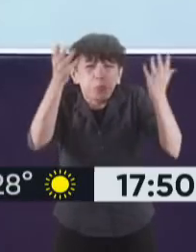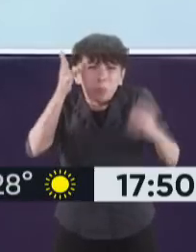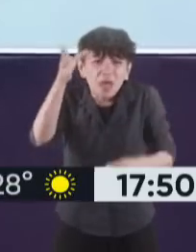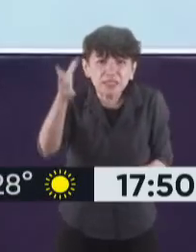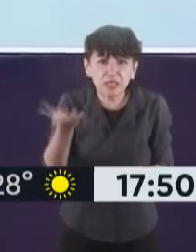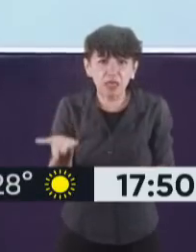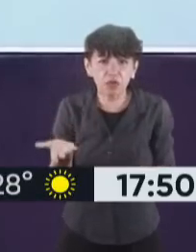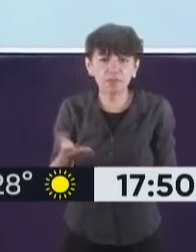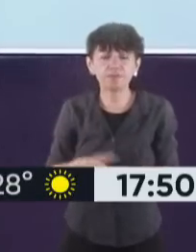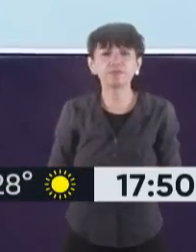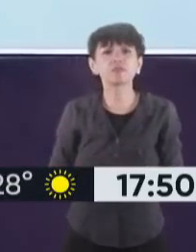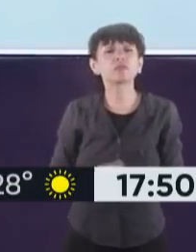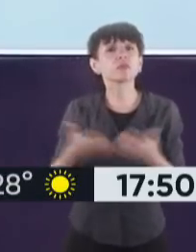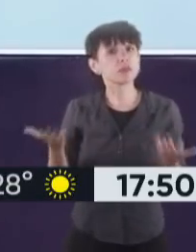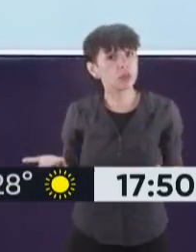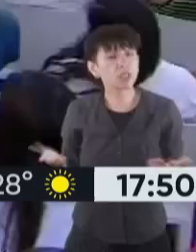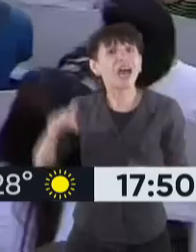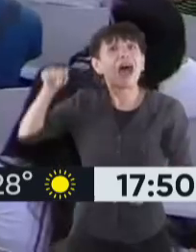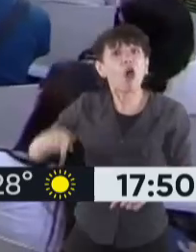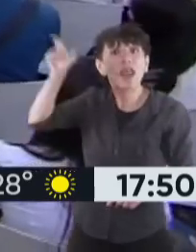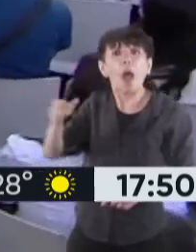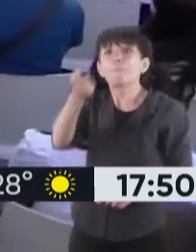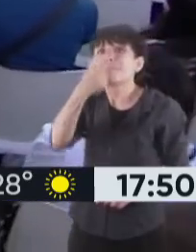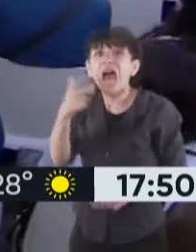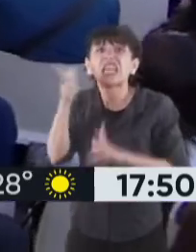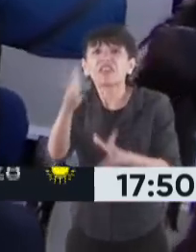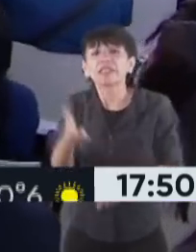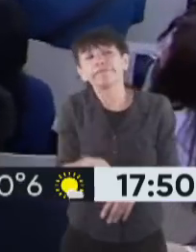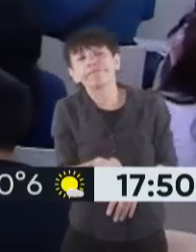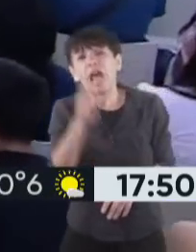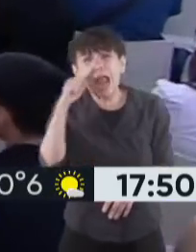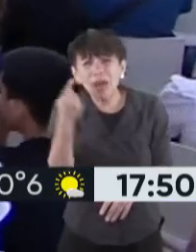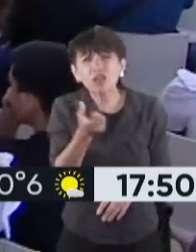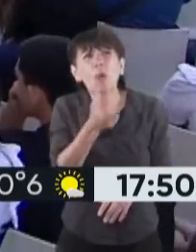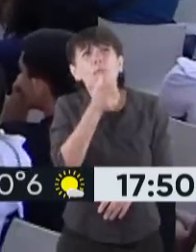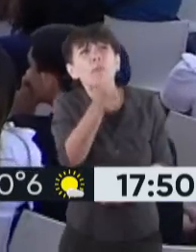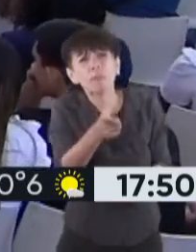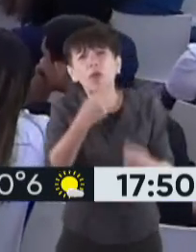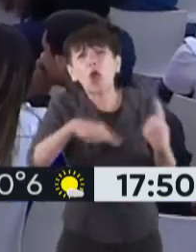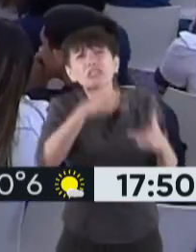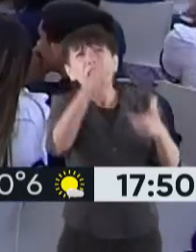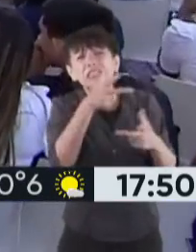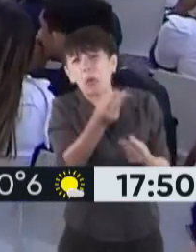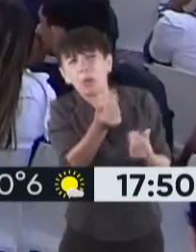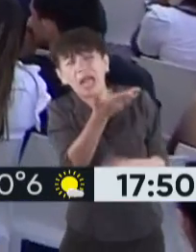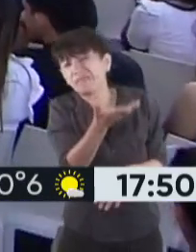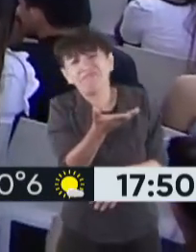Ahora, cuando yo lo escucho decir a Macri que mi palabra pierde valor, a mí me duele, porque la verdad,